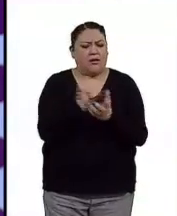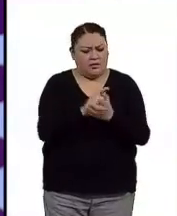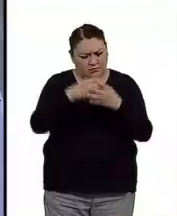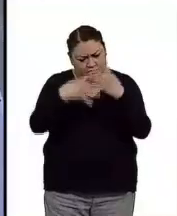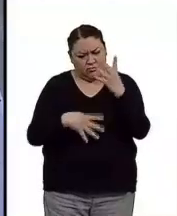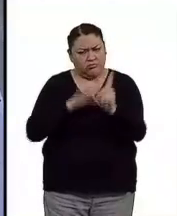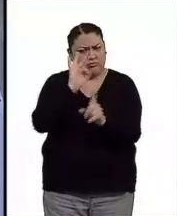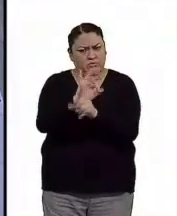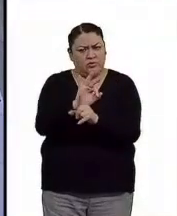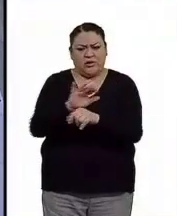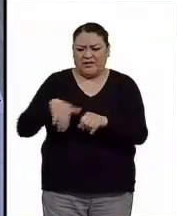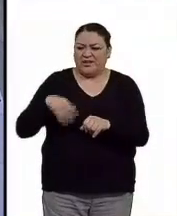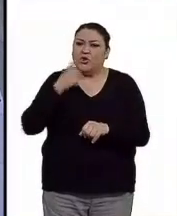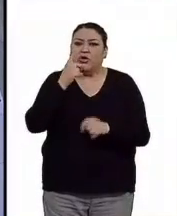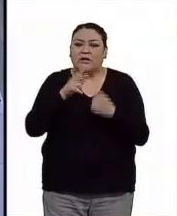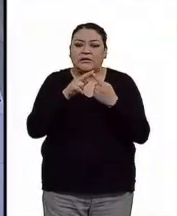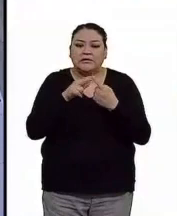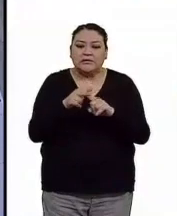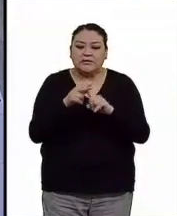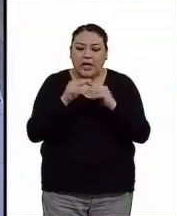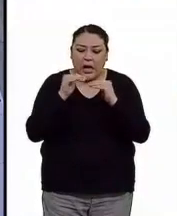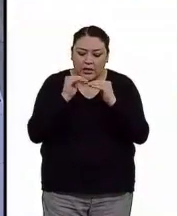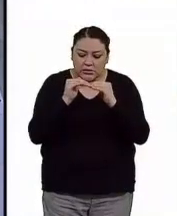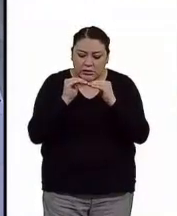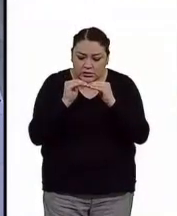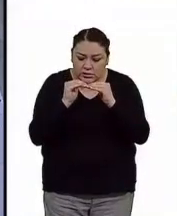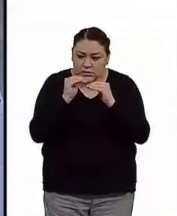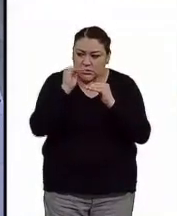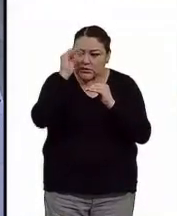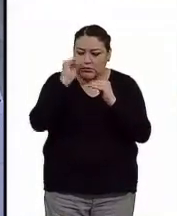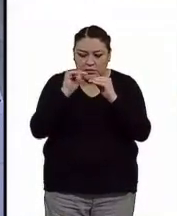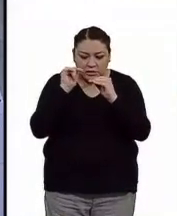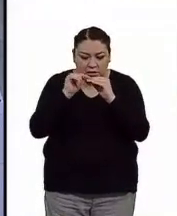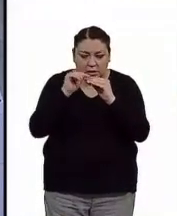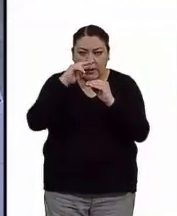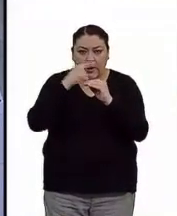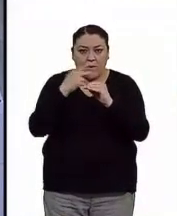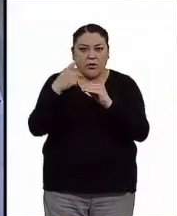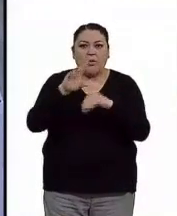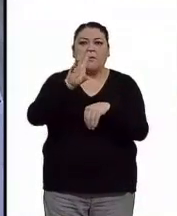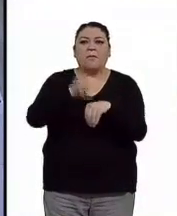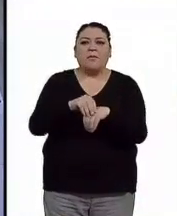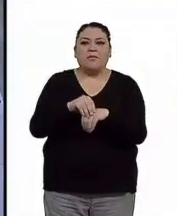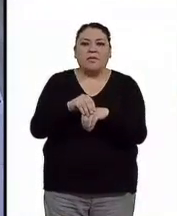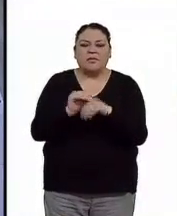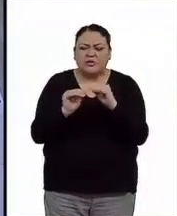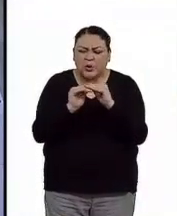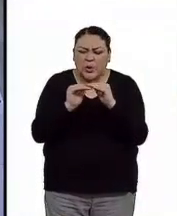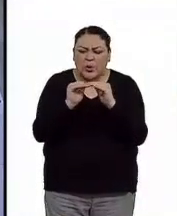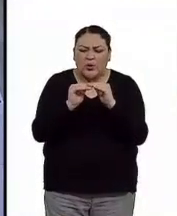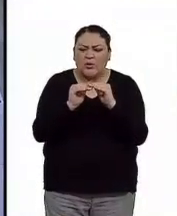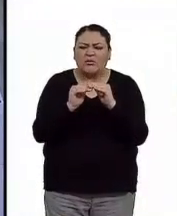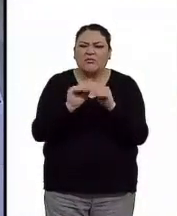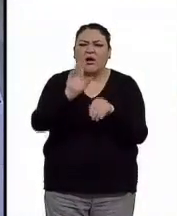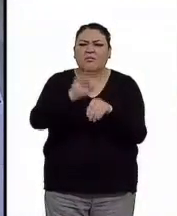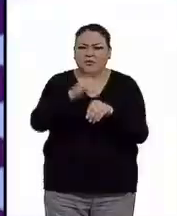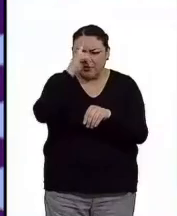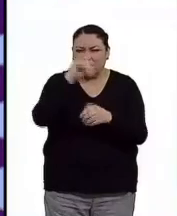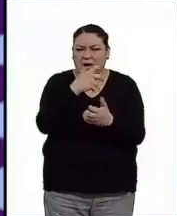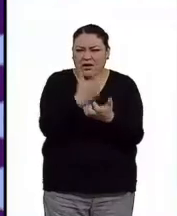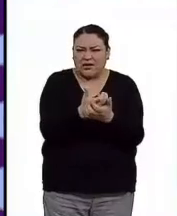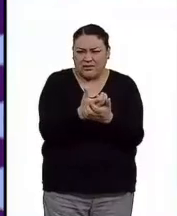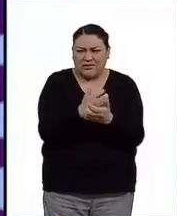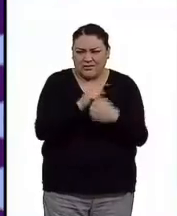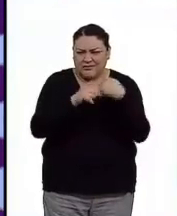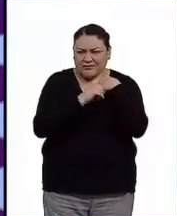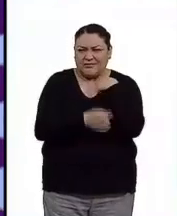mencionaste los mínimos, que es un piso mínimo, y también los mínimos que debe cumplir una licencia de maternidad. Aida, no sé si nos puedas platicar un poquito